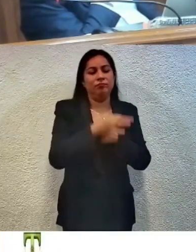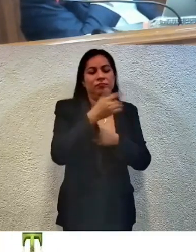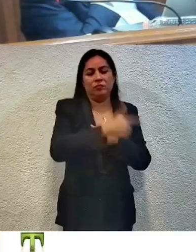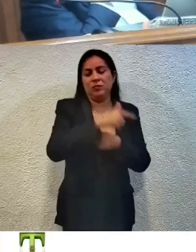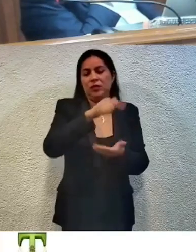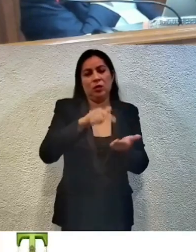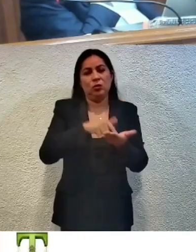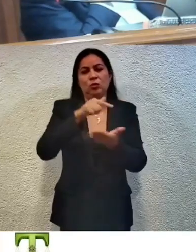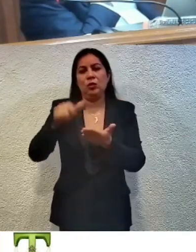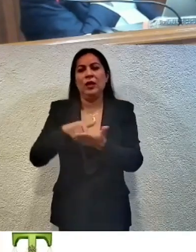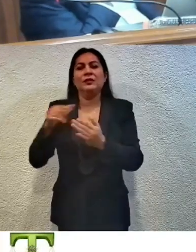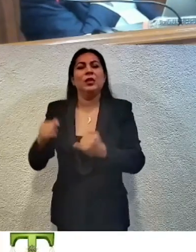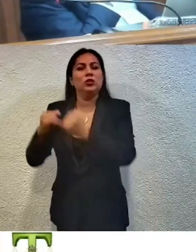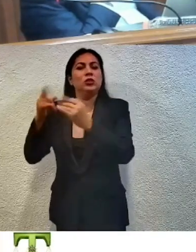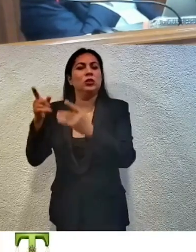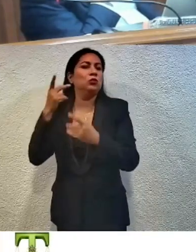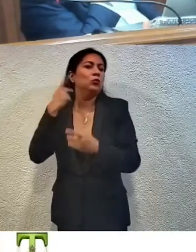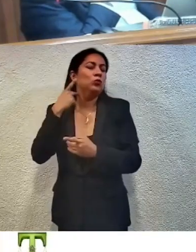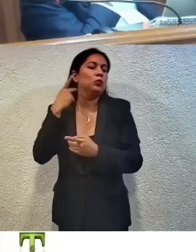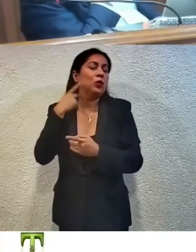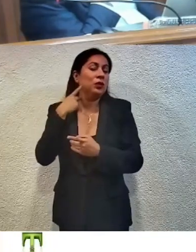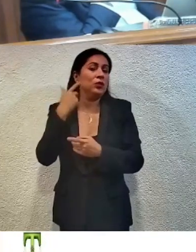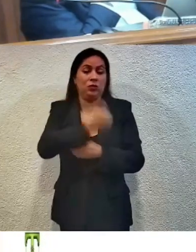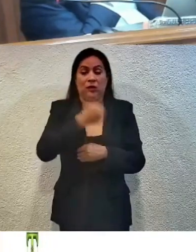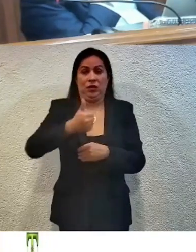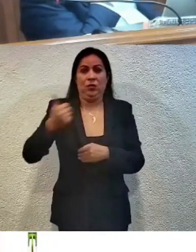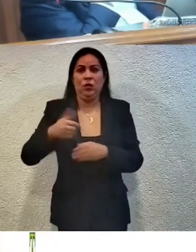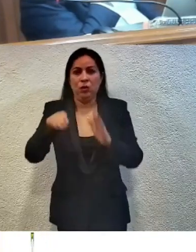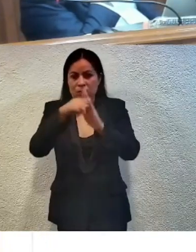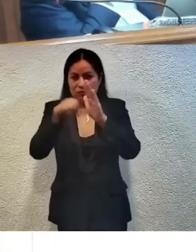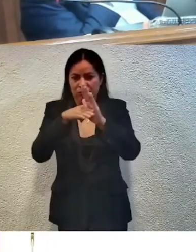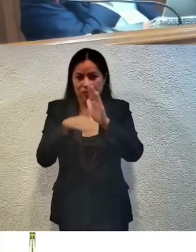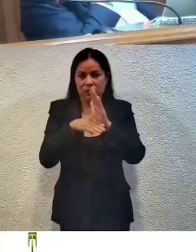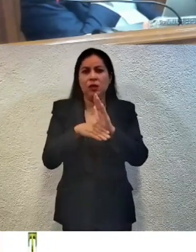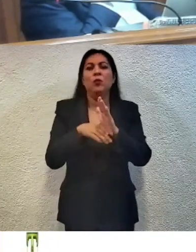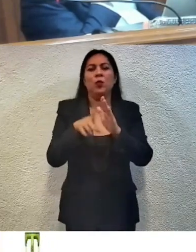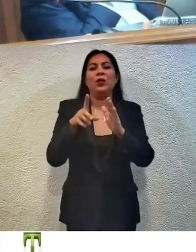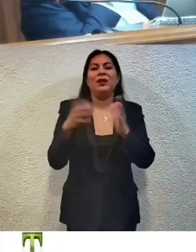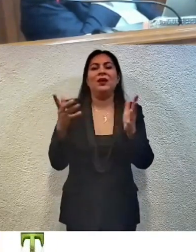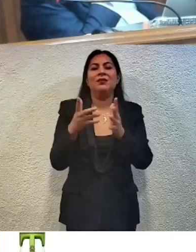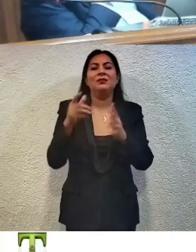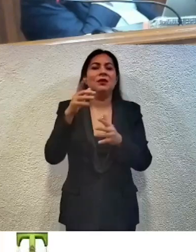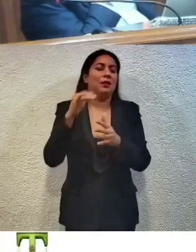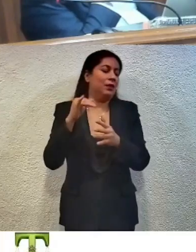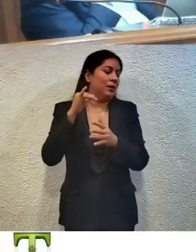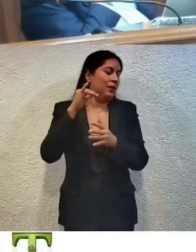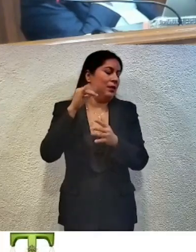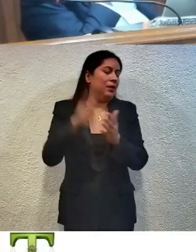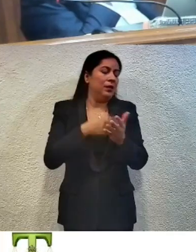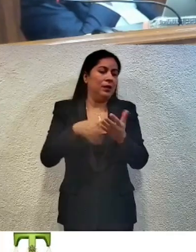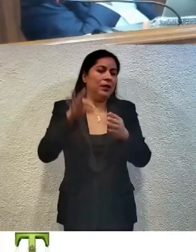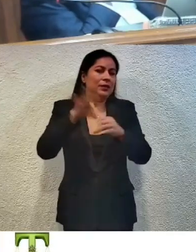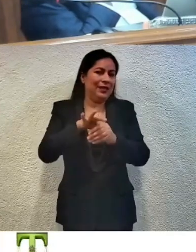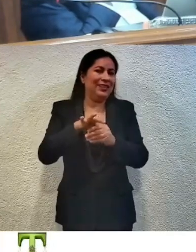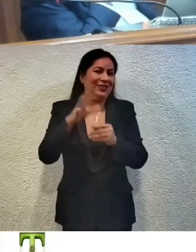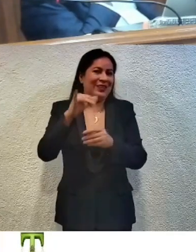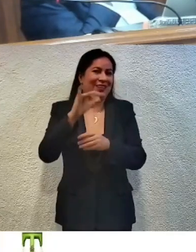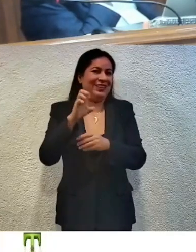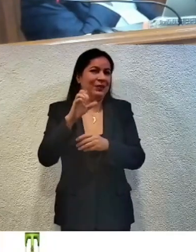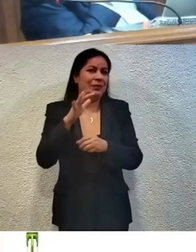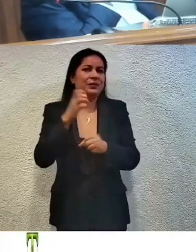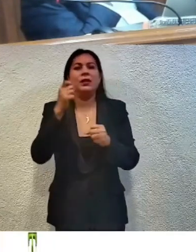citados institutos políticos, conforme a los lineamientos expedidos por el Instituto Electoral y de acuerdo con el orden de prelación de sus